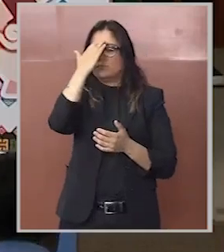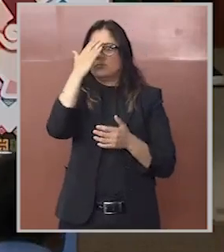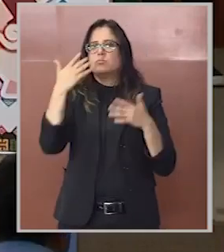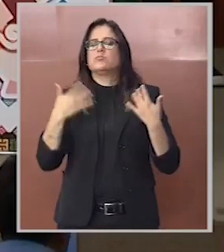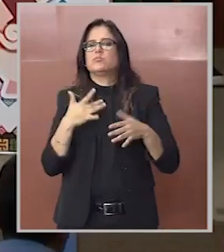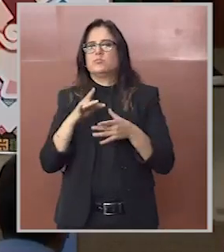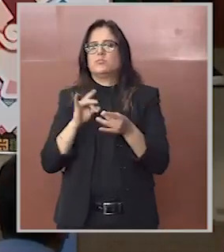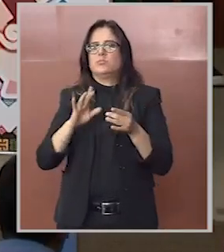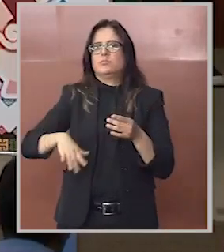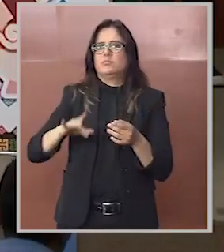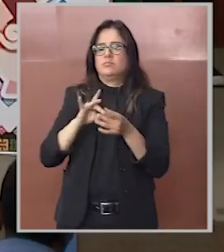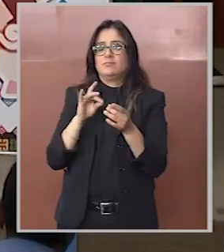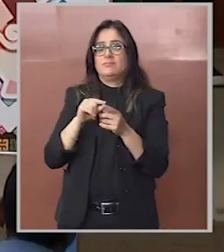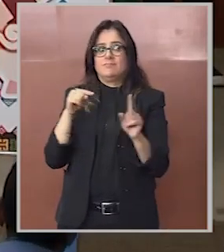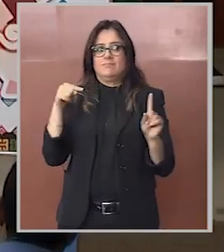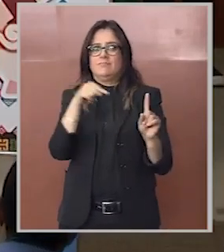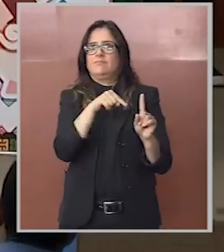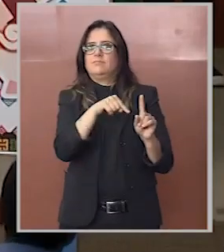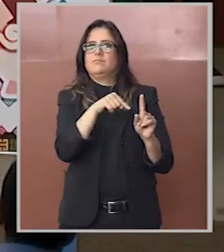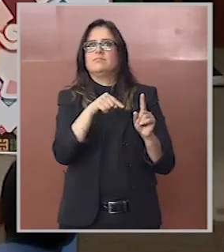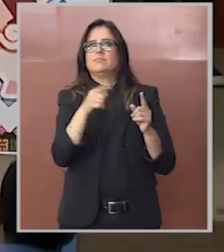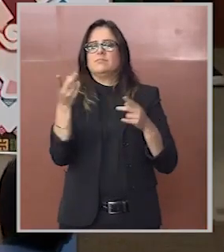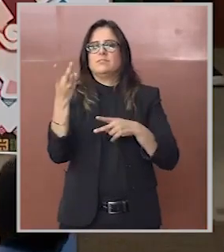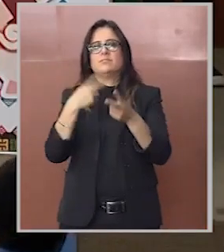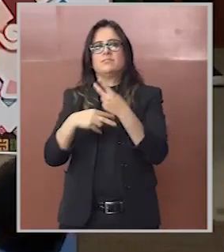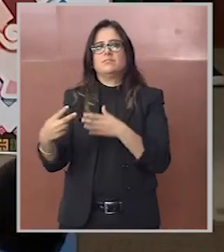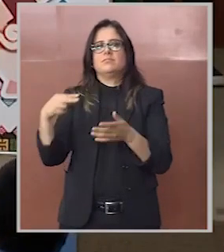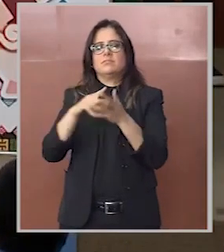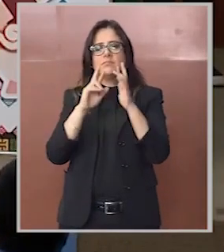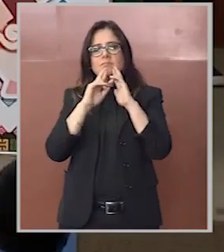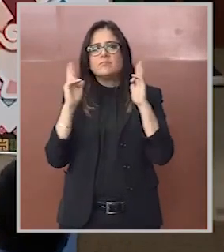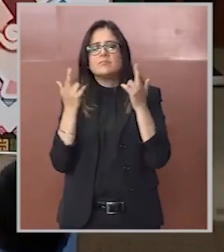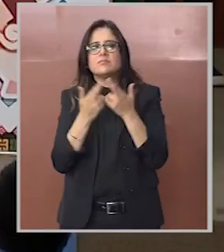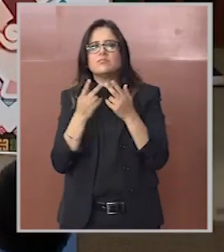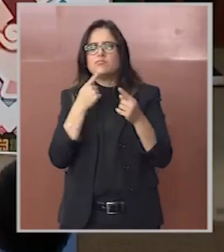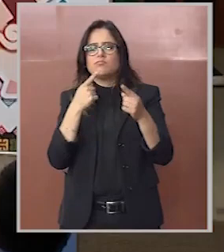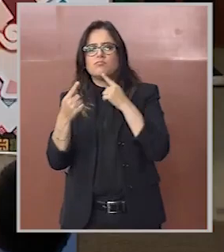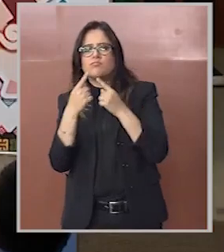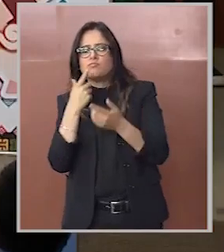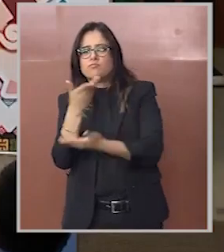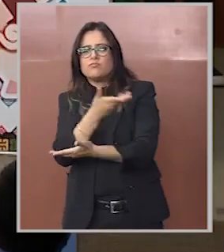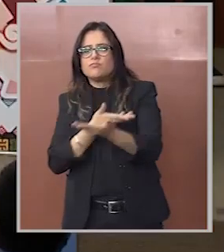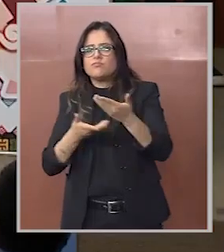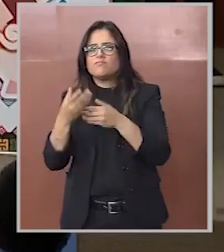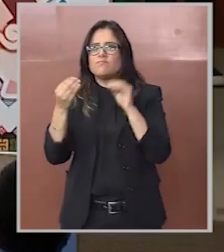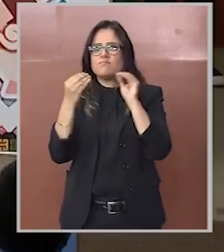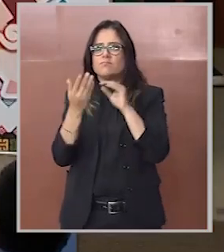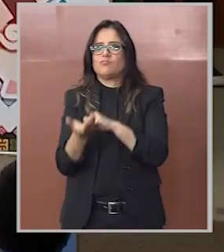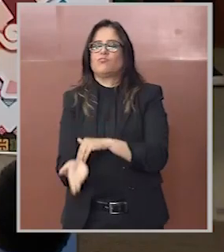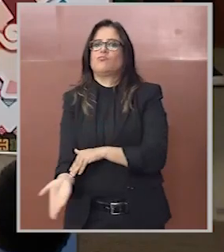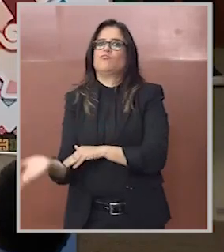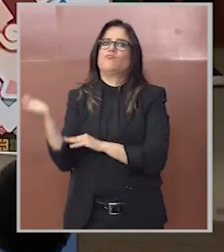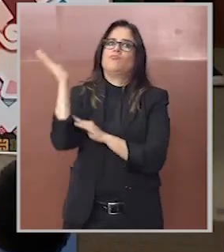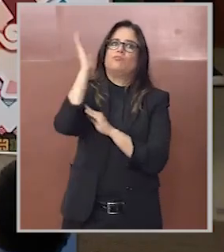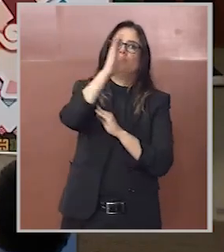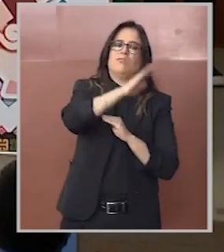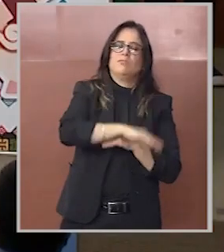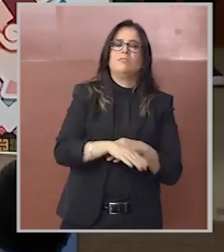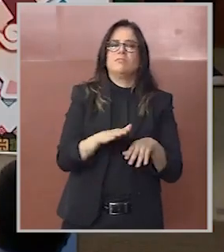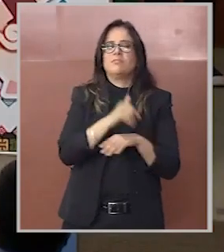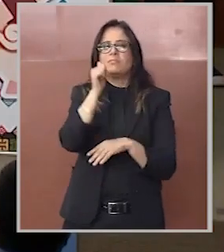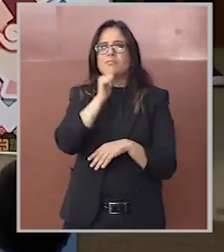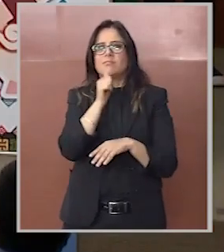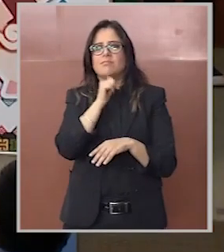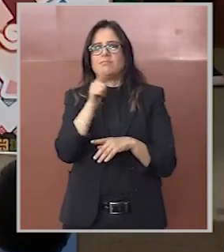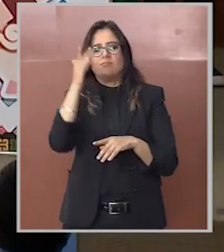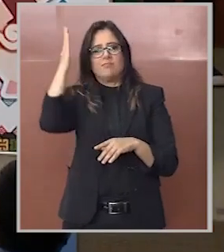en ese momento de que estuvo presente en la reunión en la discusión que se dio todo el día porque normalmente este los titulares de las